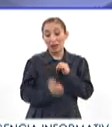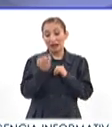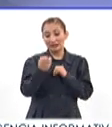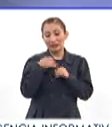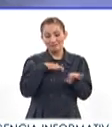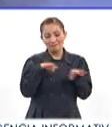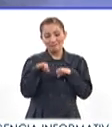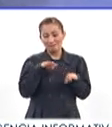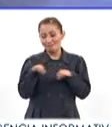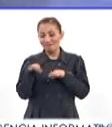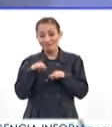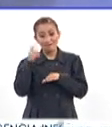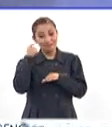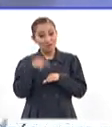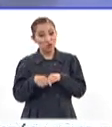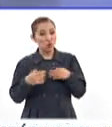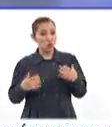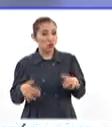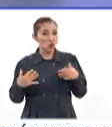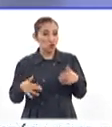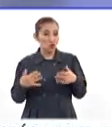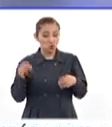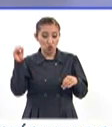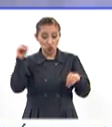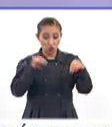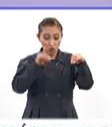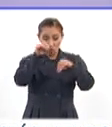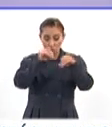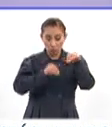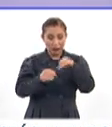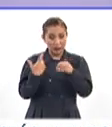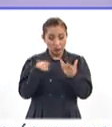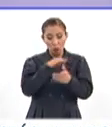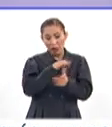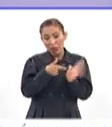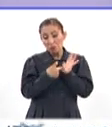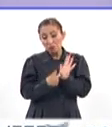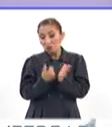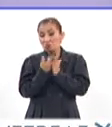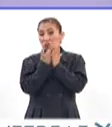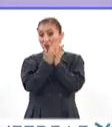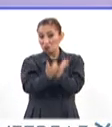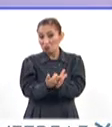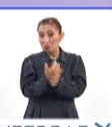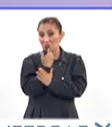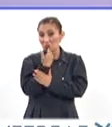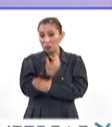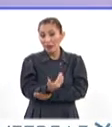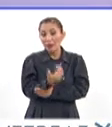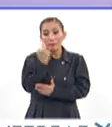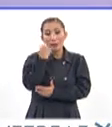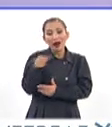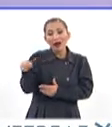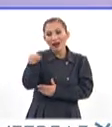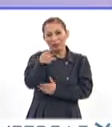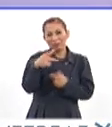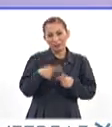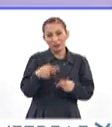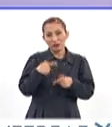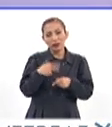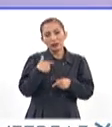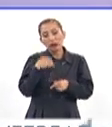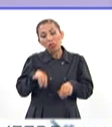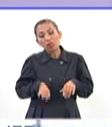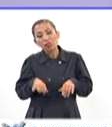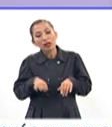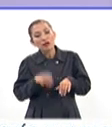este trabajo que me parece pues una alternativa muy interesante pues para quienes